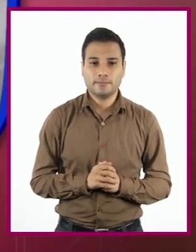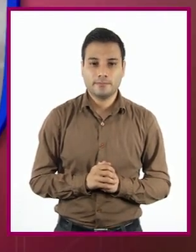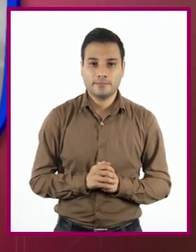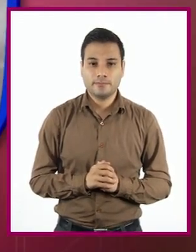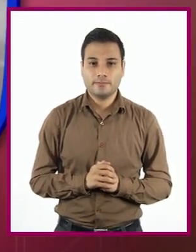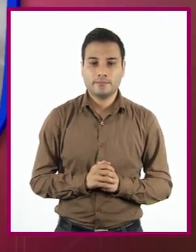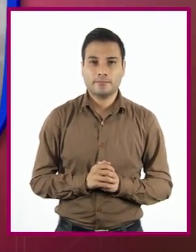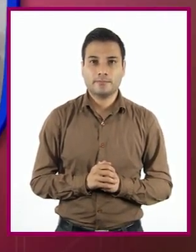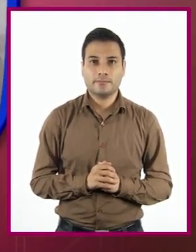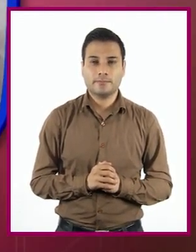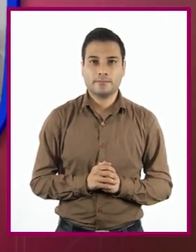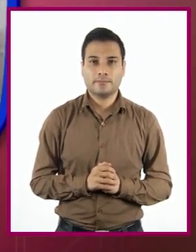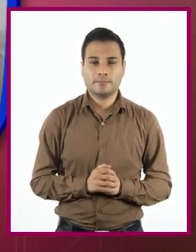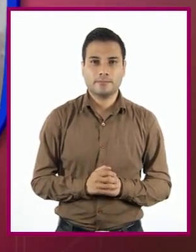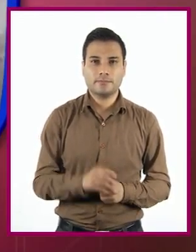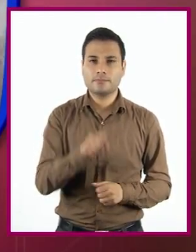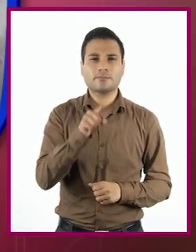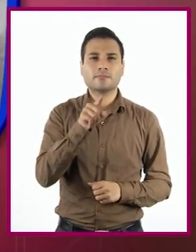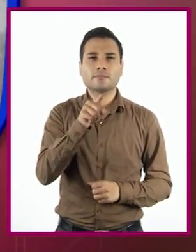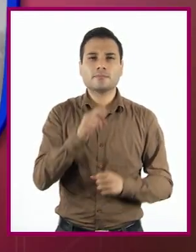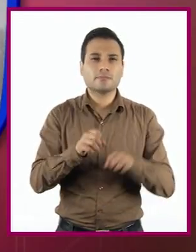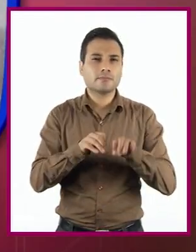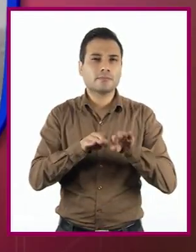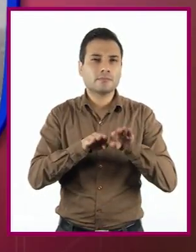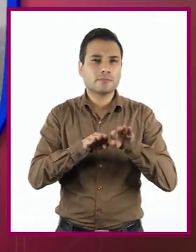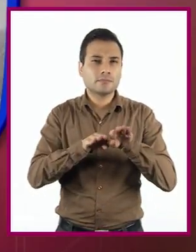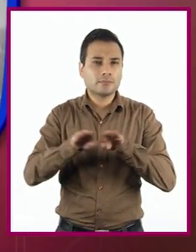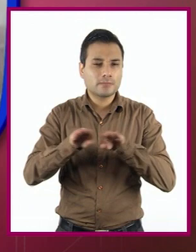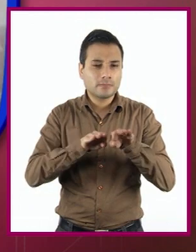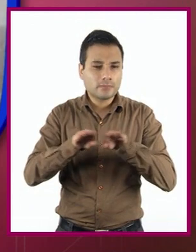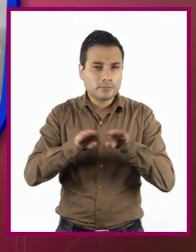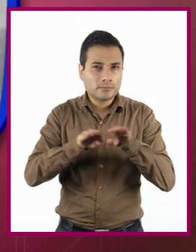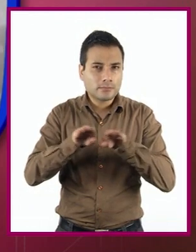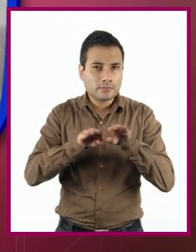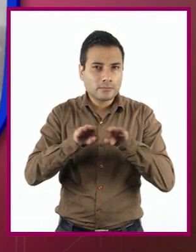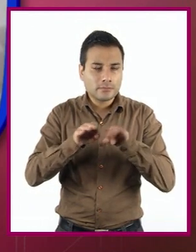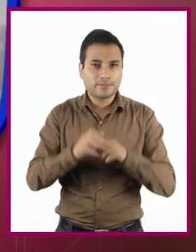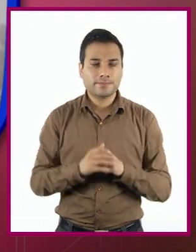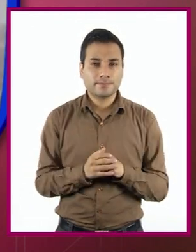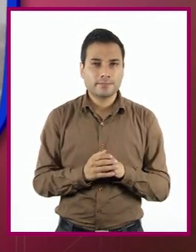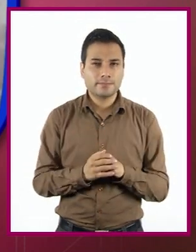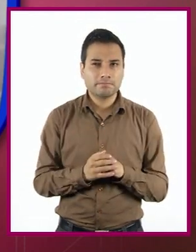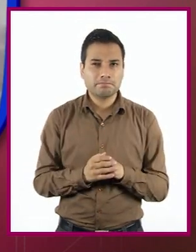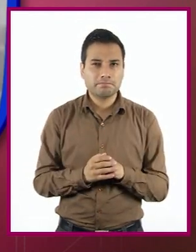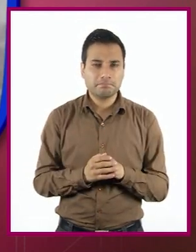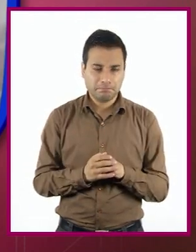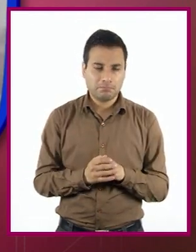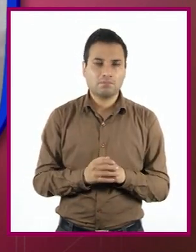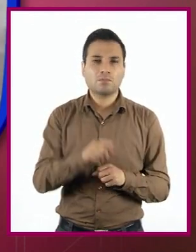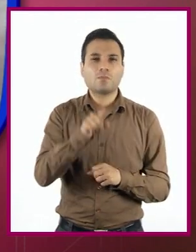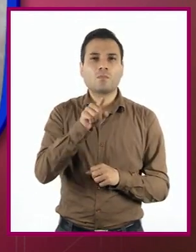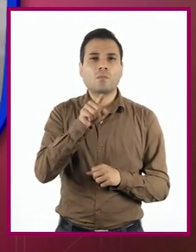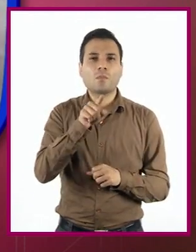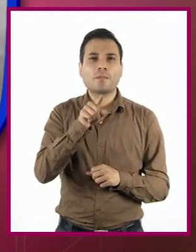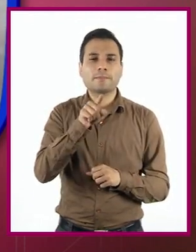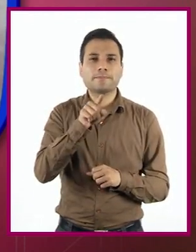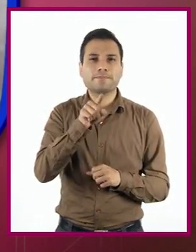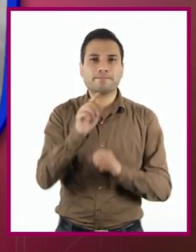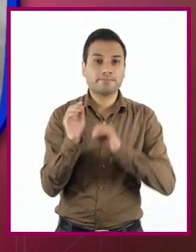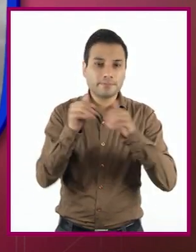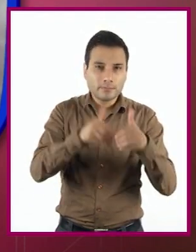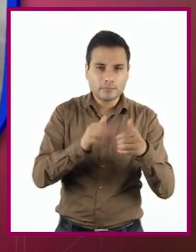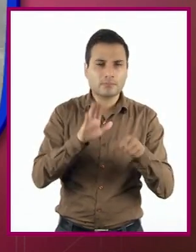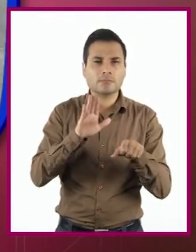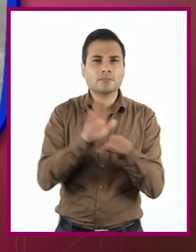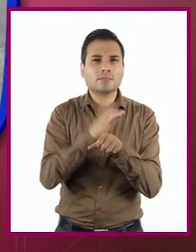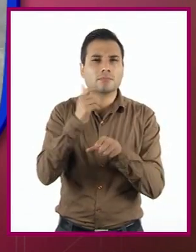lo largo de su trayectoria, ¿hubo alguien que dejara huella en usted como doctor en